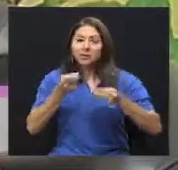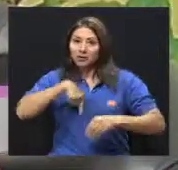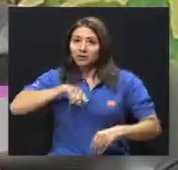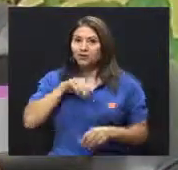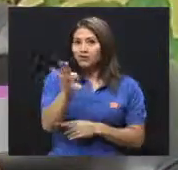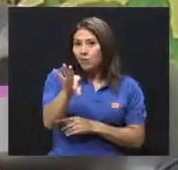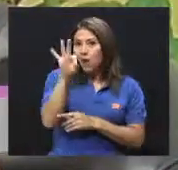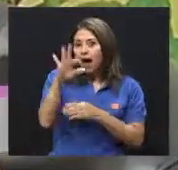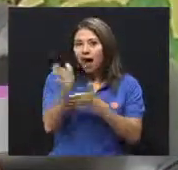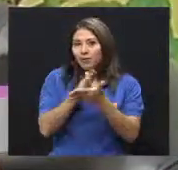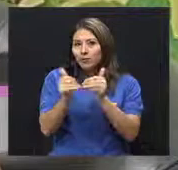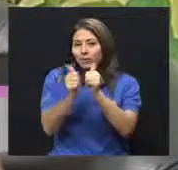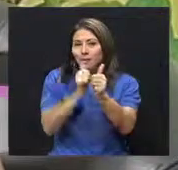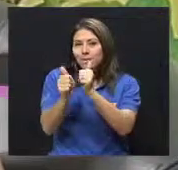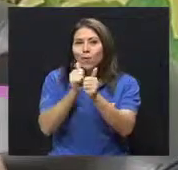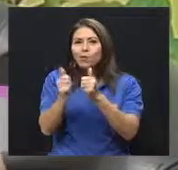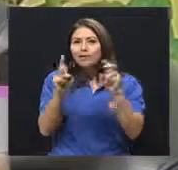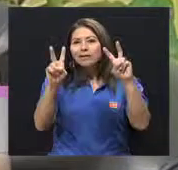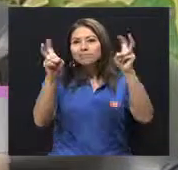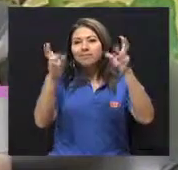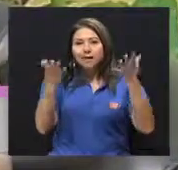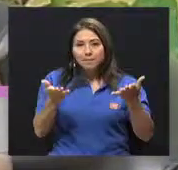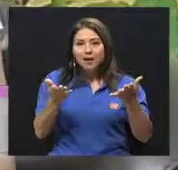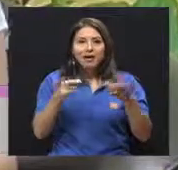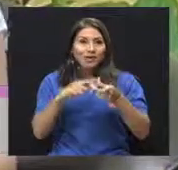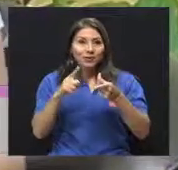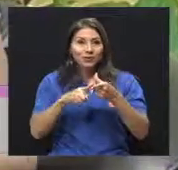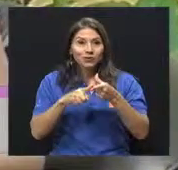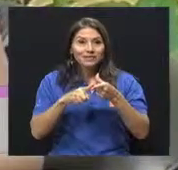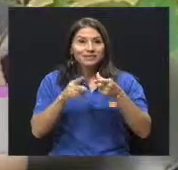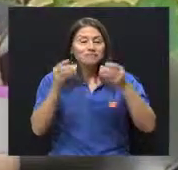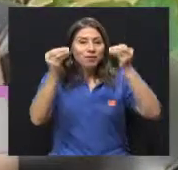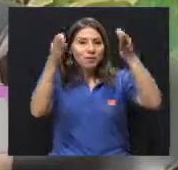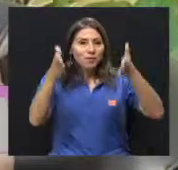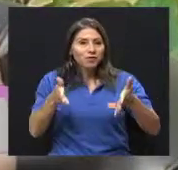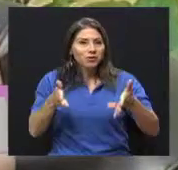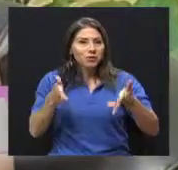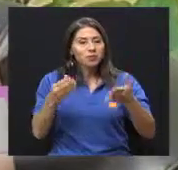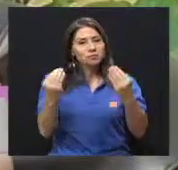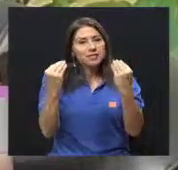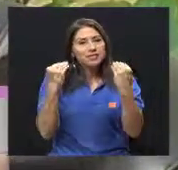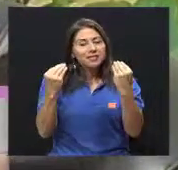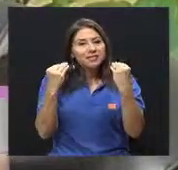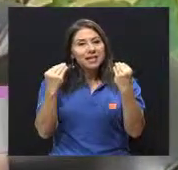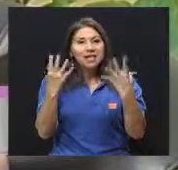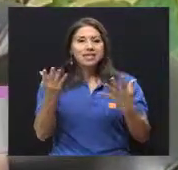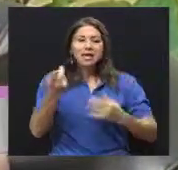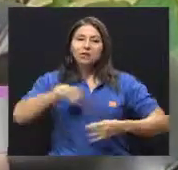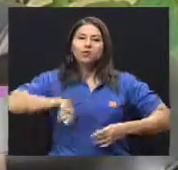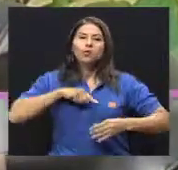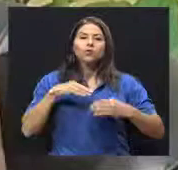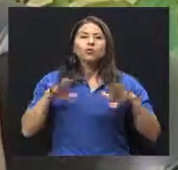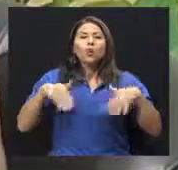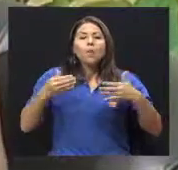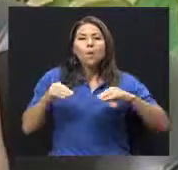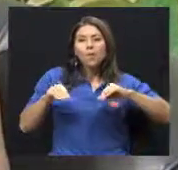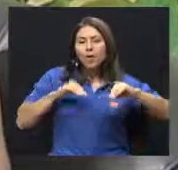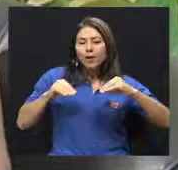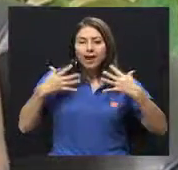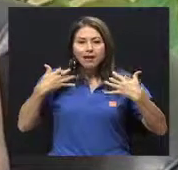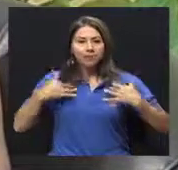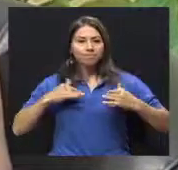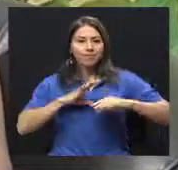habremos elegido, uh-huh. algún deporte, el profe de física nos enseña movimientos,